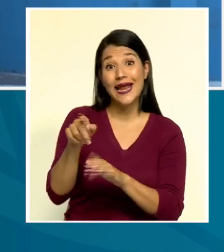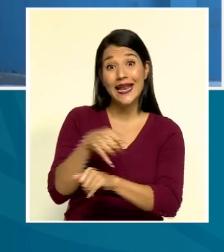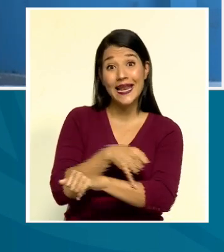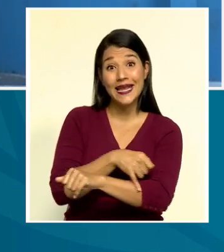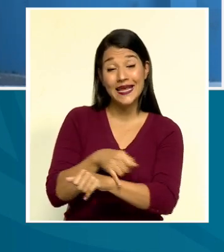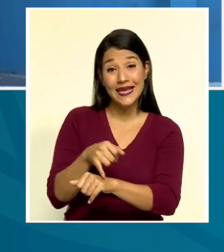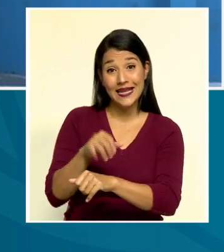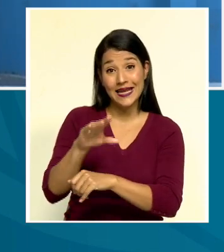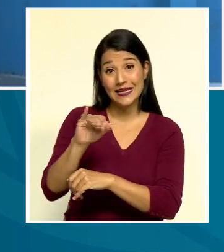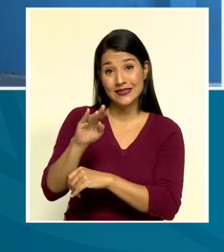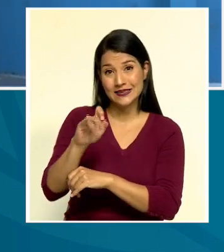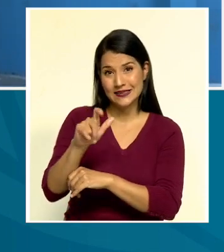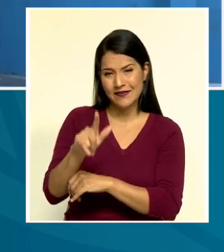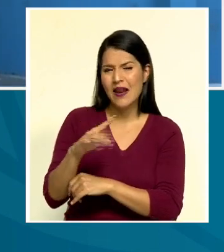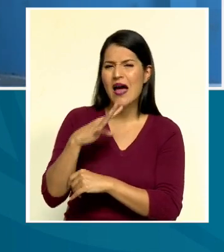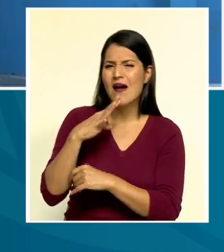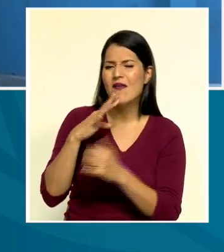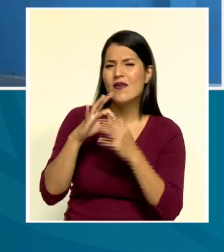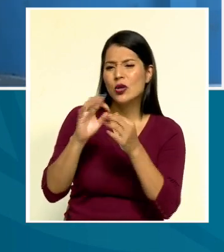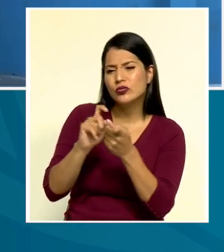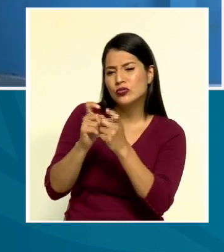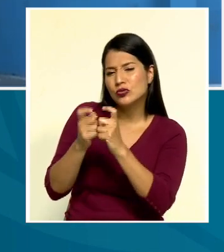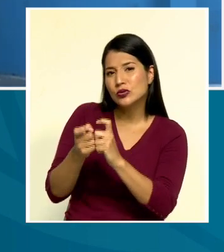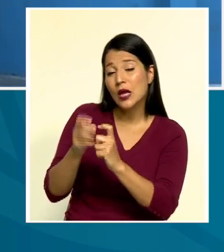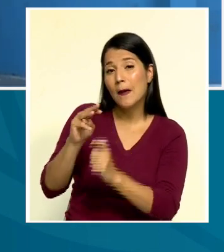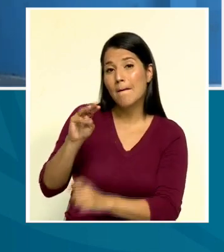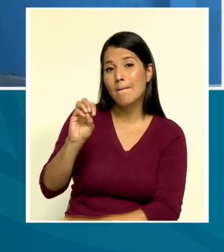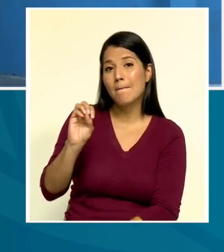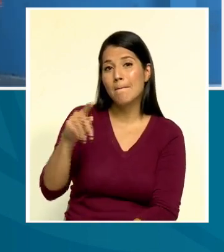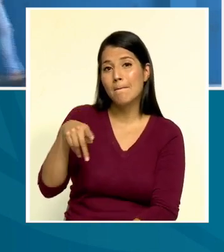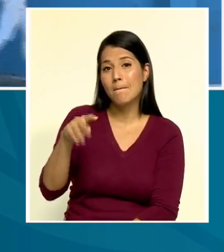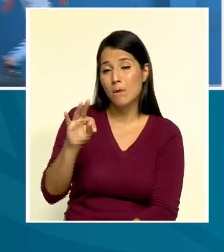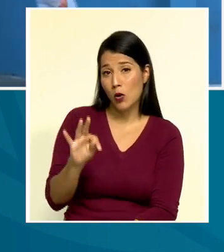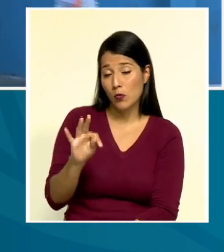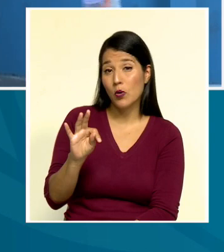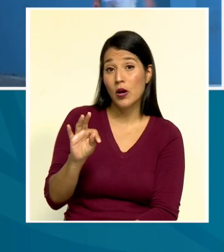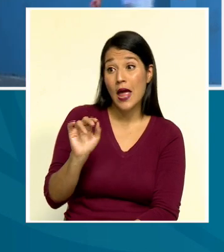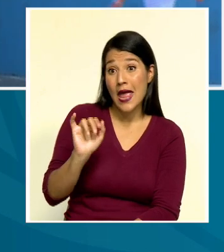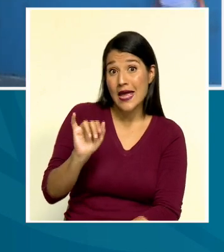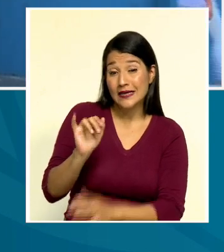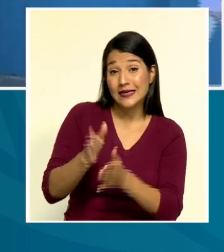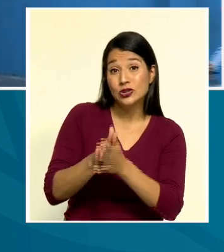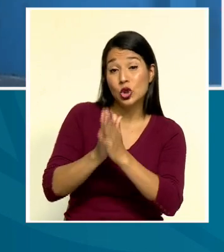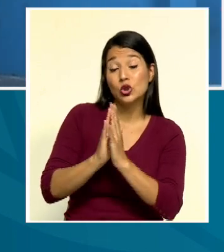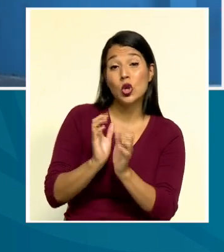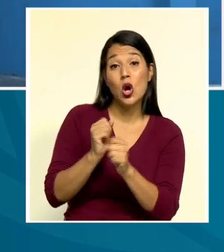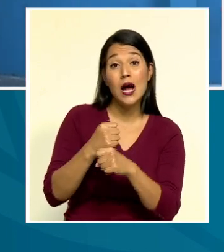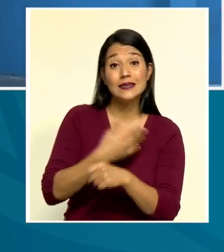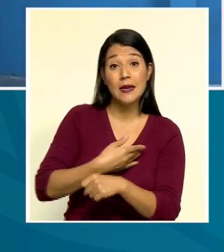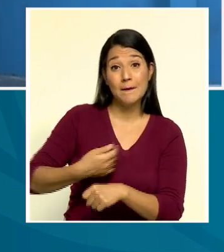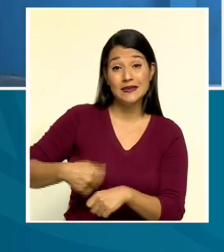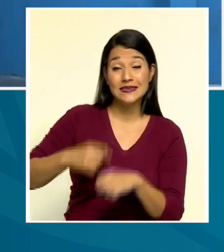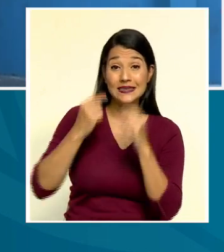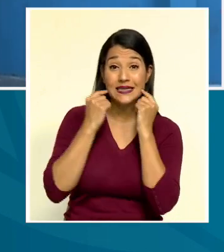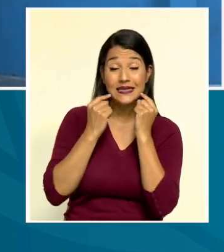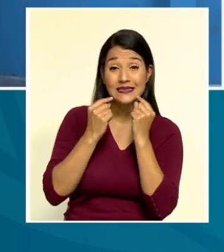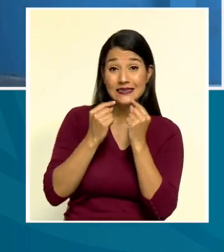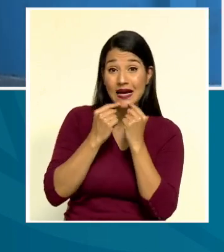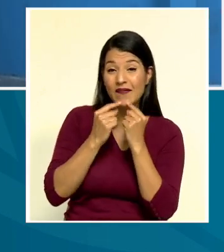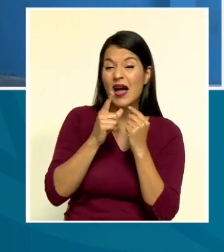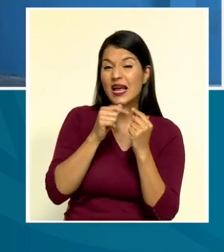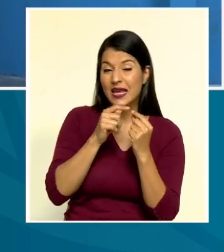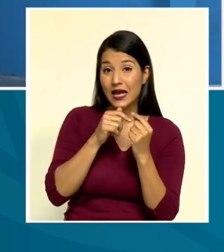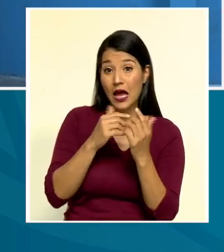acerca de la reestructuración del Ministerio de Obras Públicas y Transportes, una solicitud que le hace el presidente electo Rodrigo Chávez